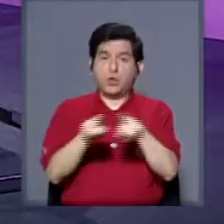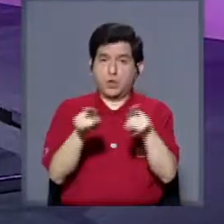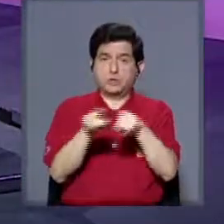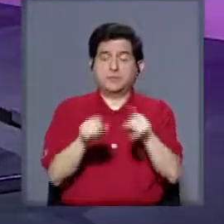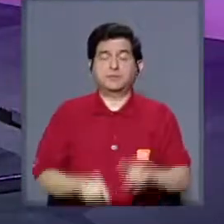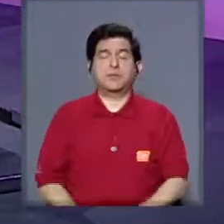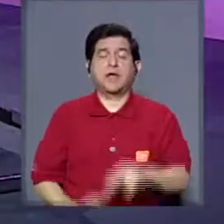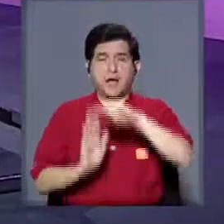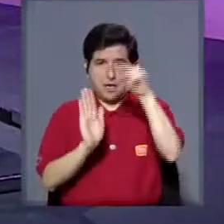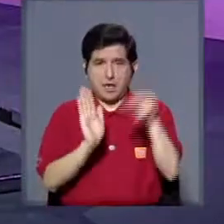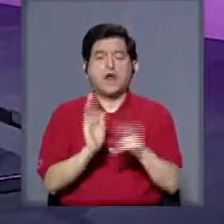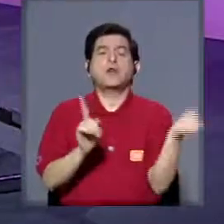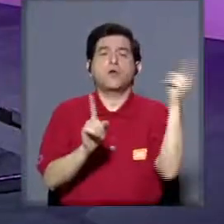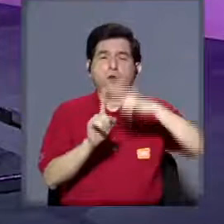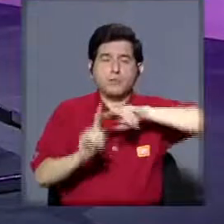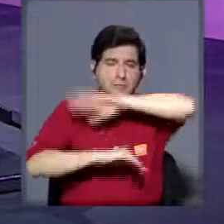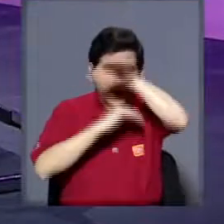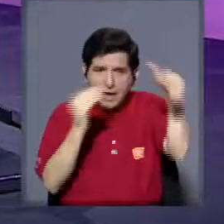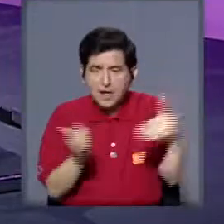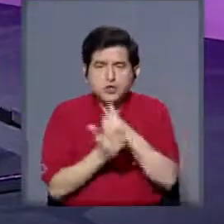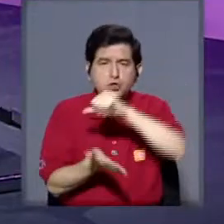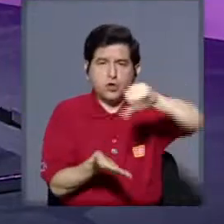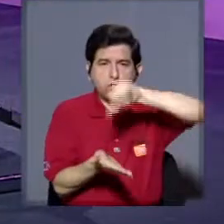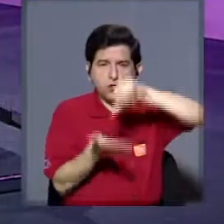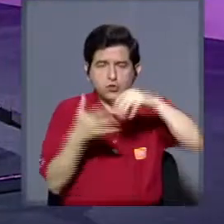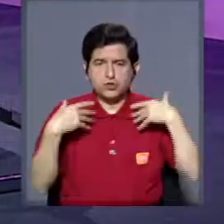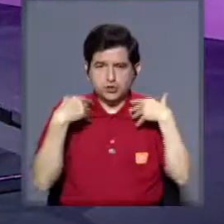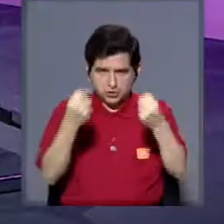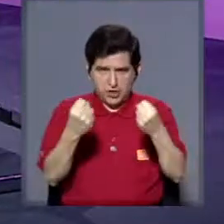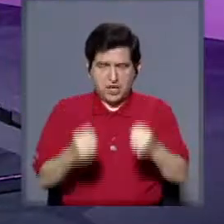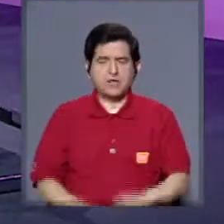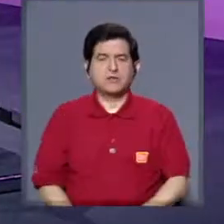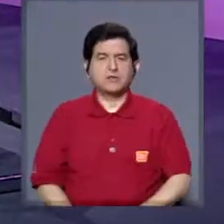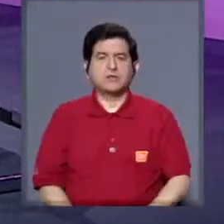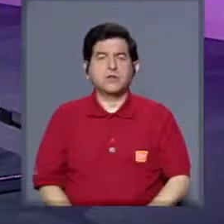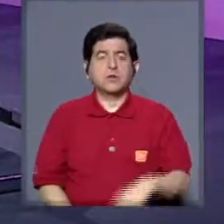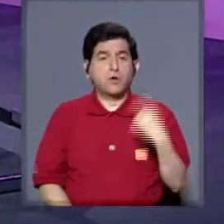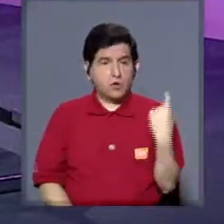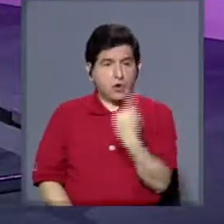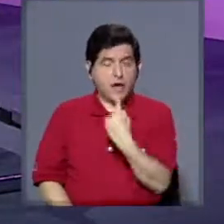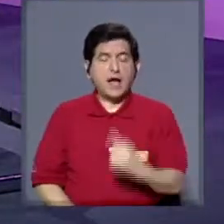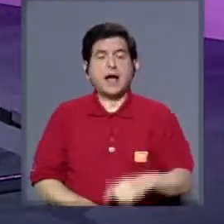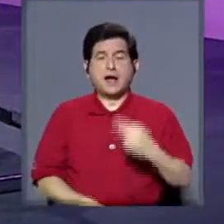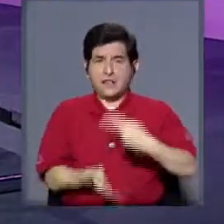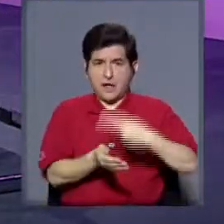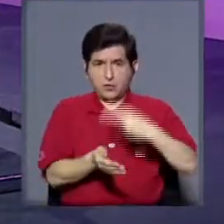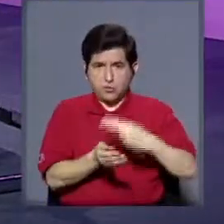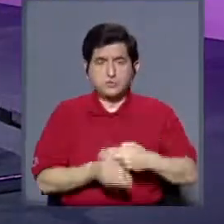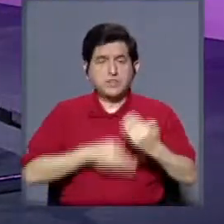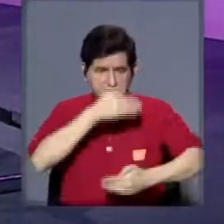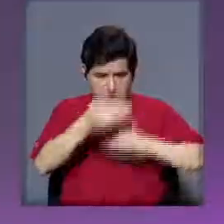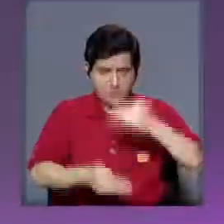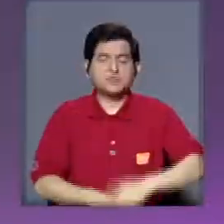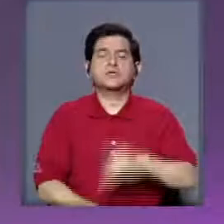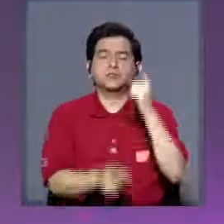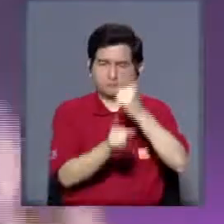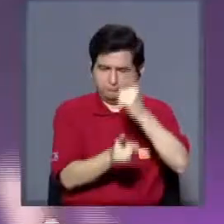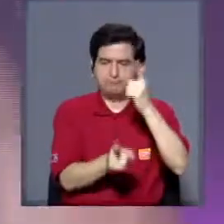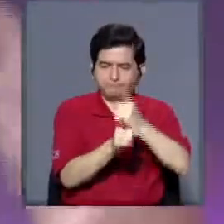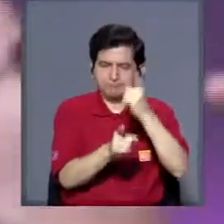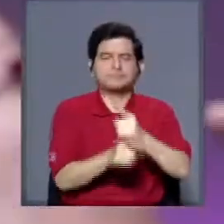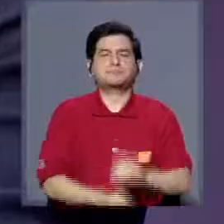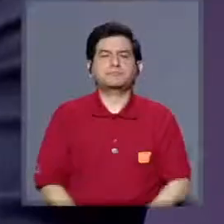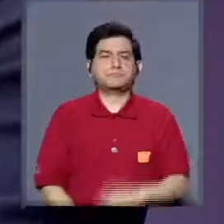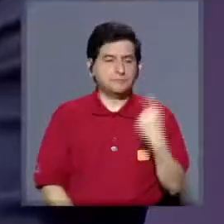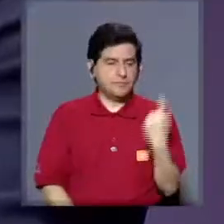la norma aplicará para todos los centros de salud y cada unidad iba a tener su protocolo solamente para seguridad mientras